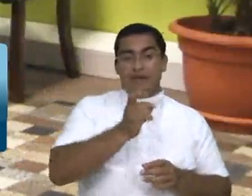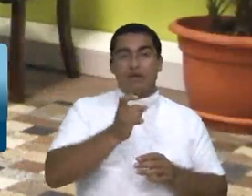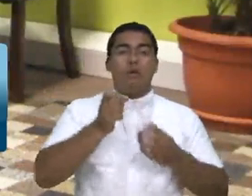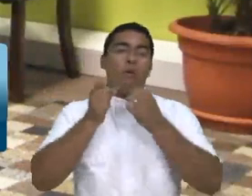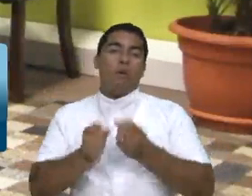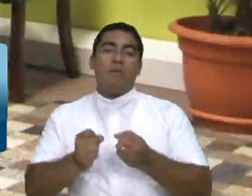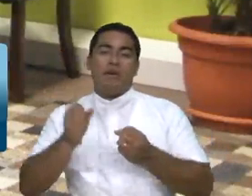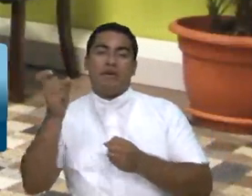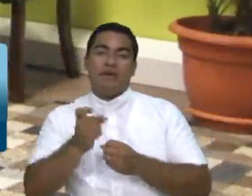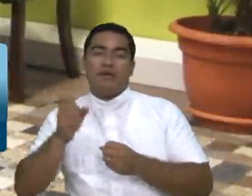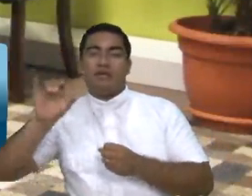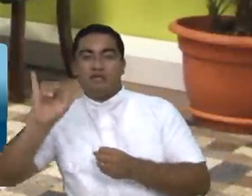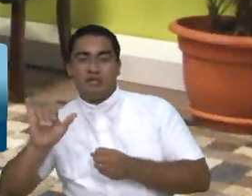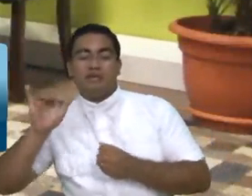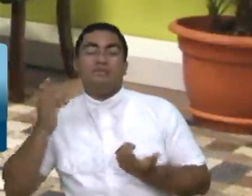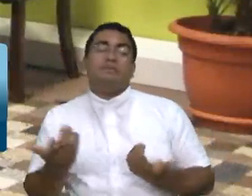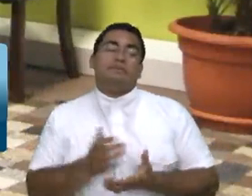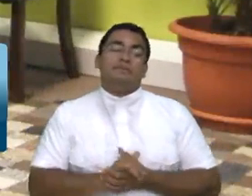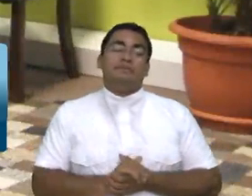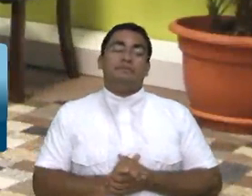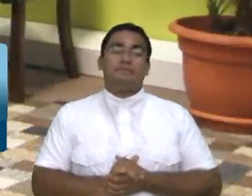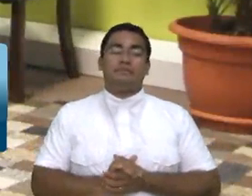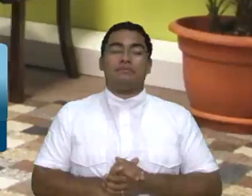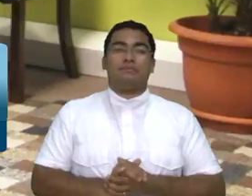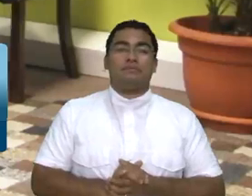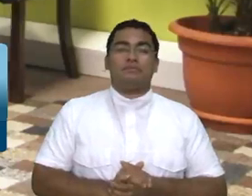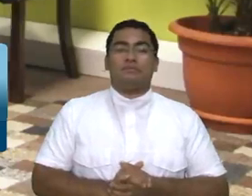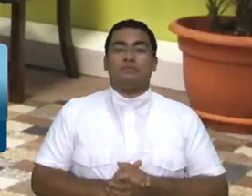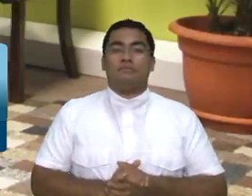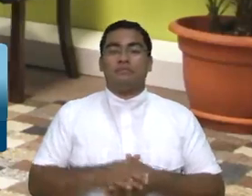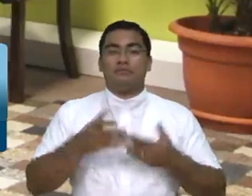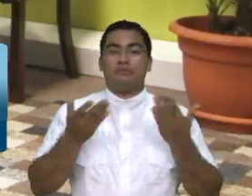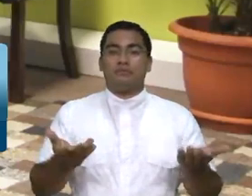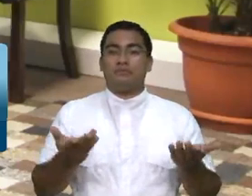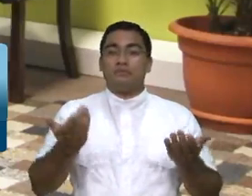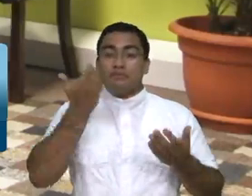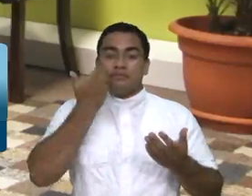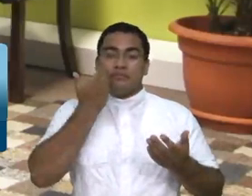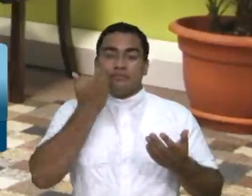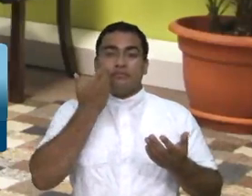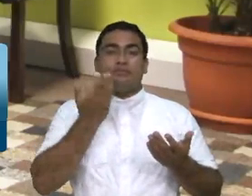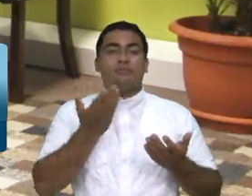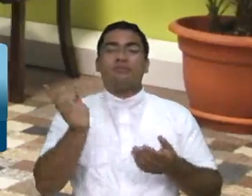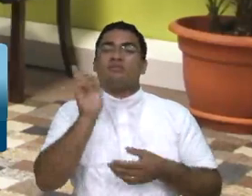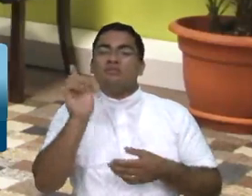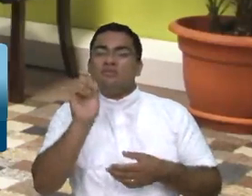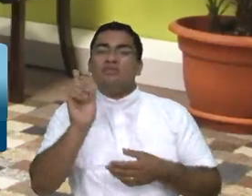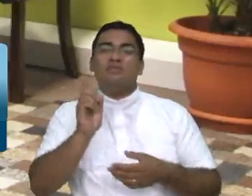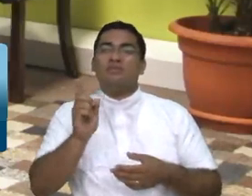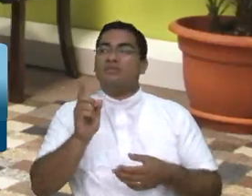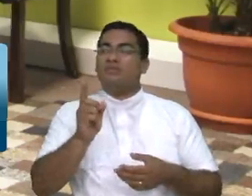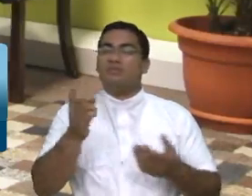X y una Y o una Y, ¿verdad? Entonces este defecto genético está alojado en uno de los brazos